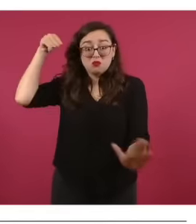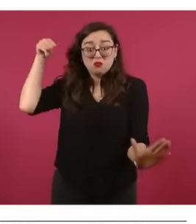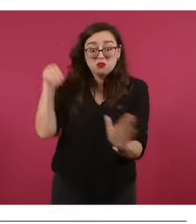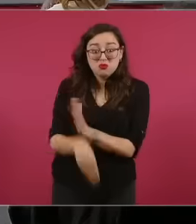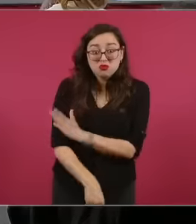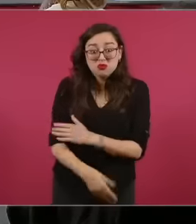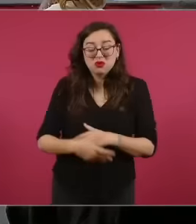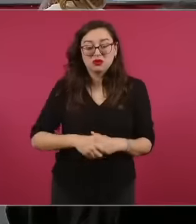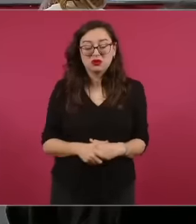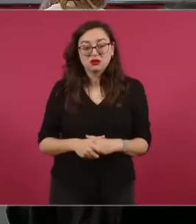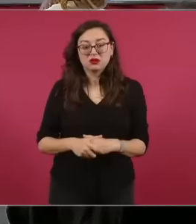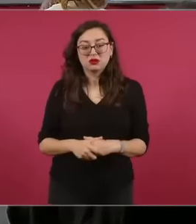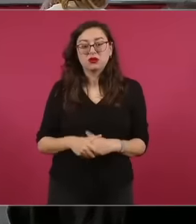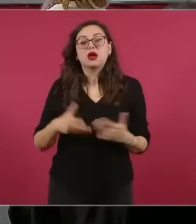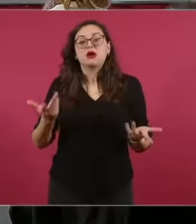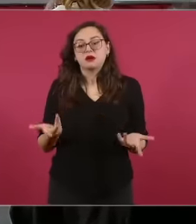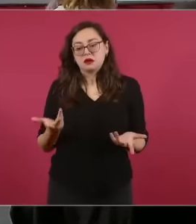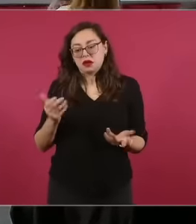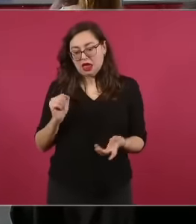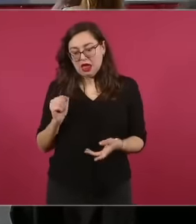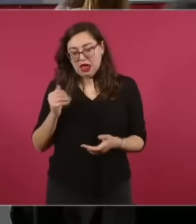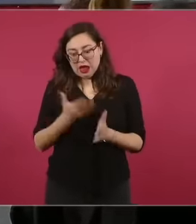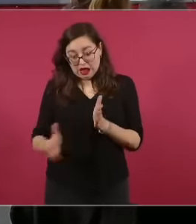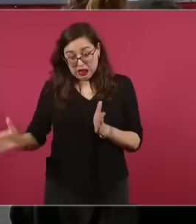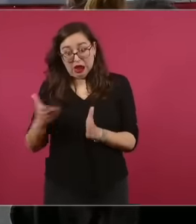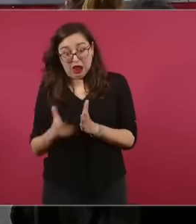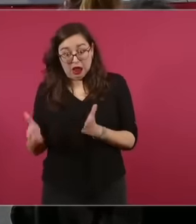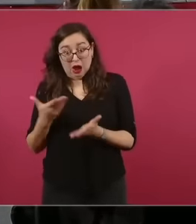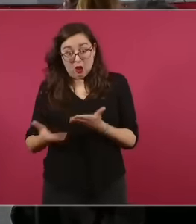Éramos el primer lugar, estamos ahora en el segundo.